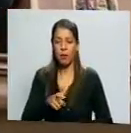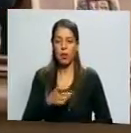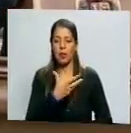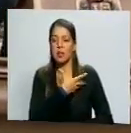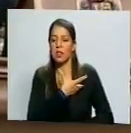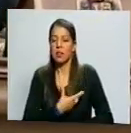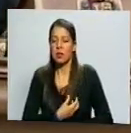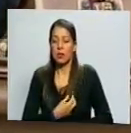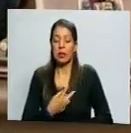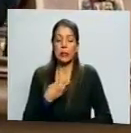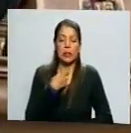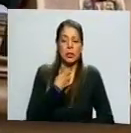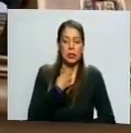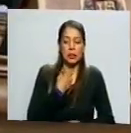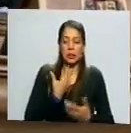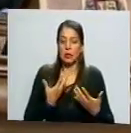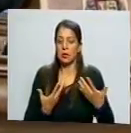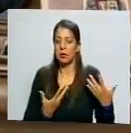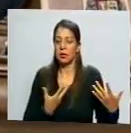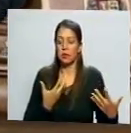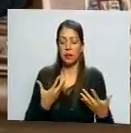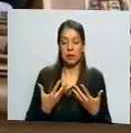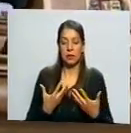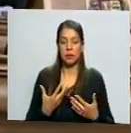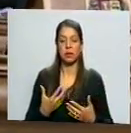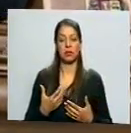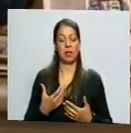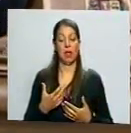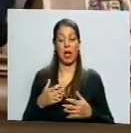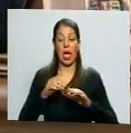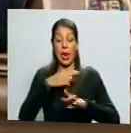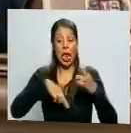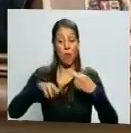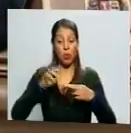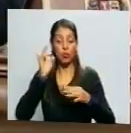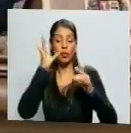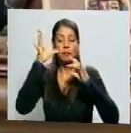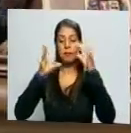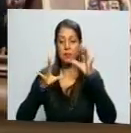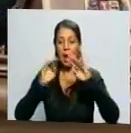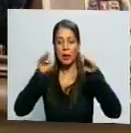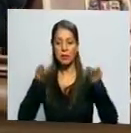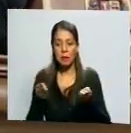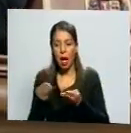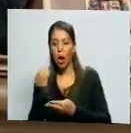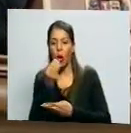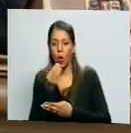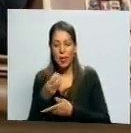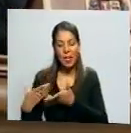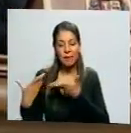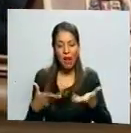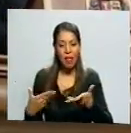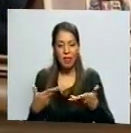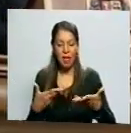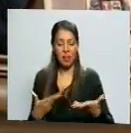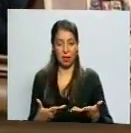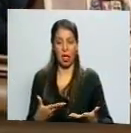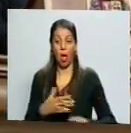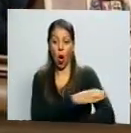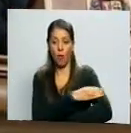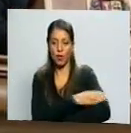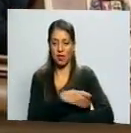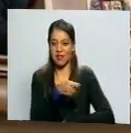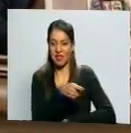los mayores logros de la revolución, que es el poder adquisitivo del pueblo para democratizar el acceso a la economía. De la misma